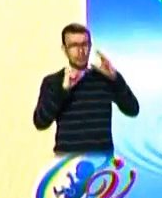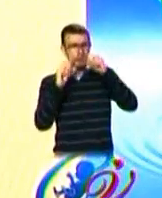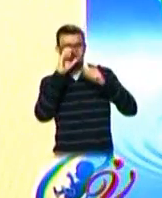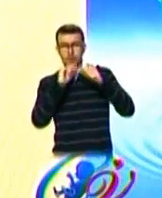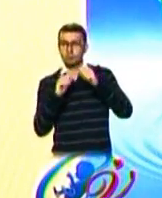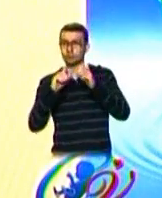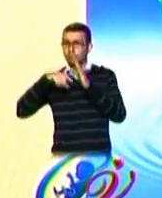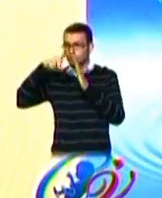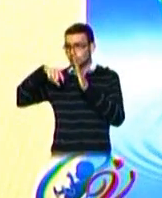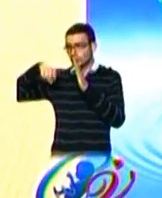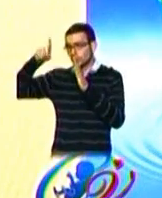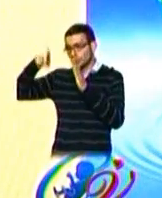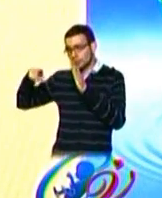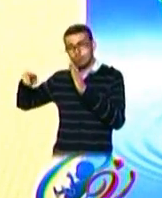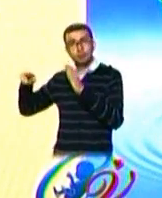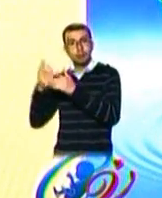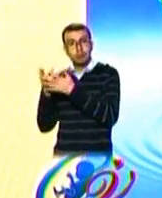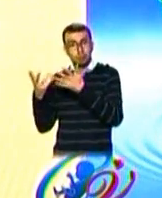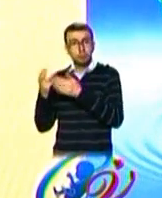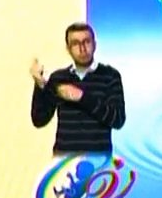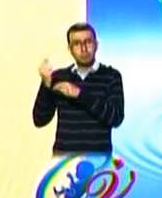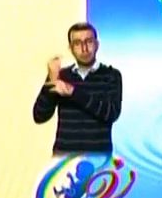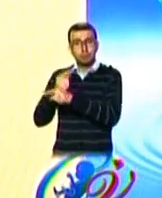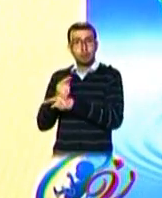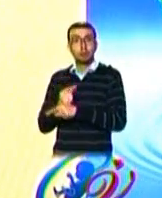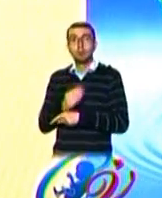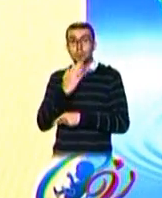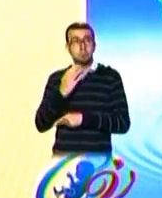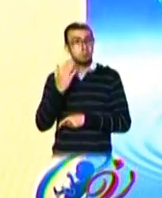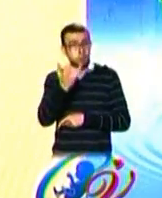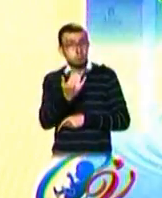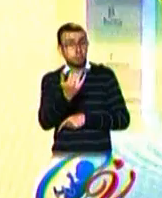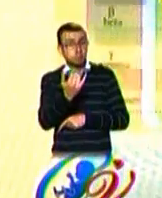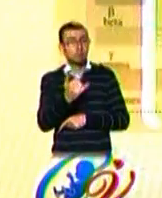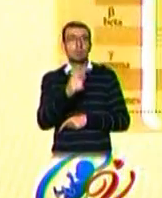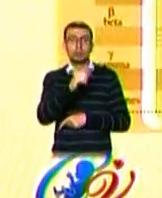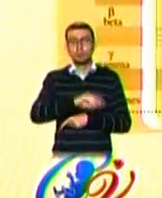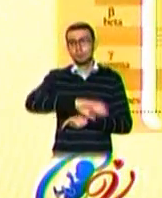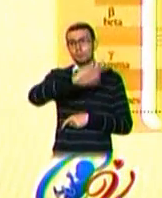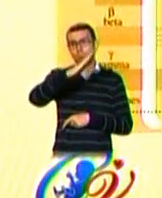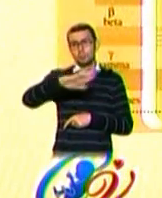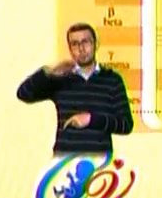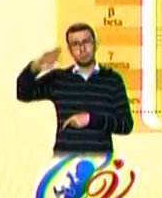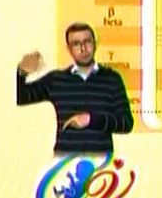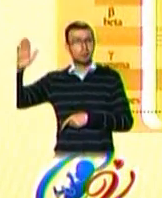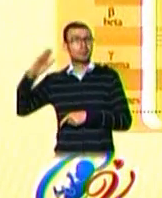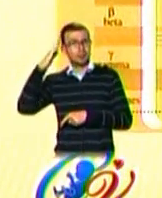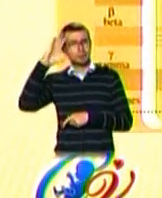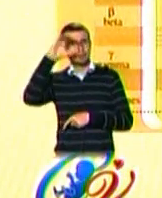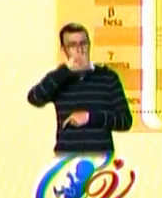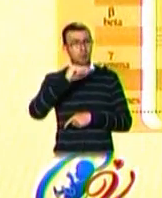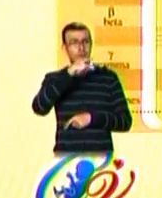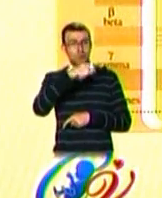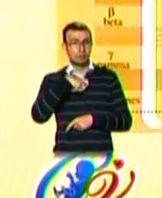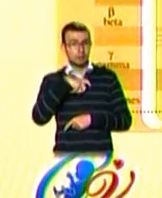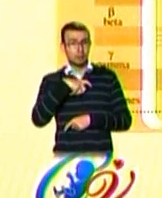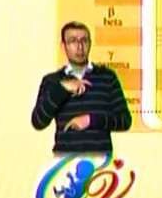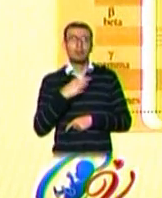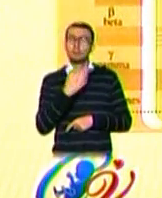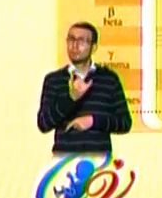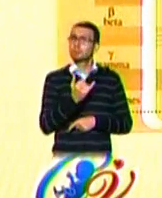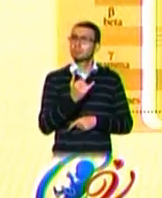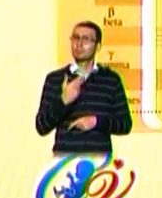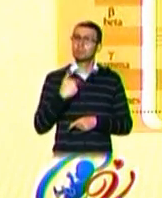misma naturaleza, el agua, miren, ahí están las ondas. Y entonces tenemos que empezar a medir